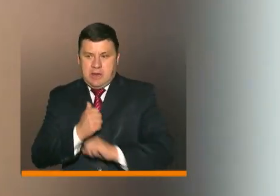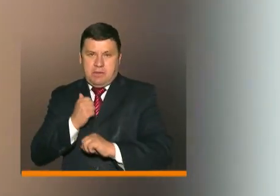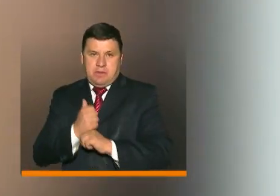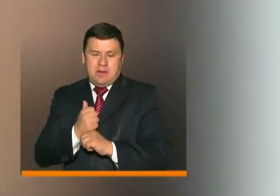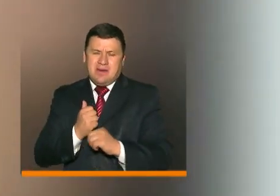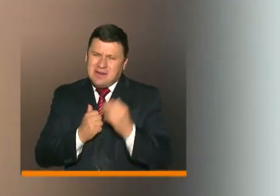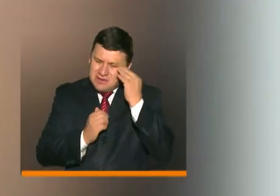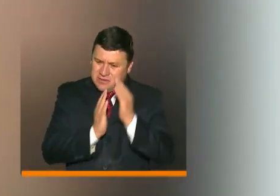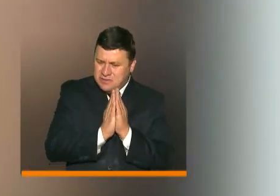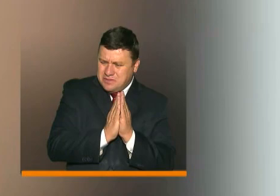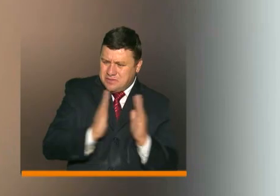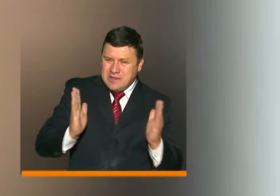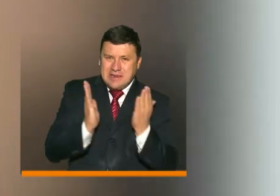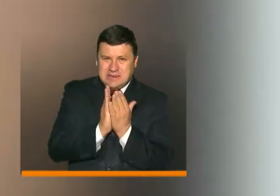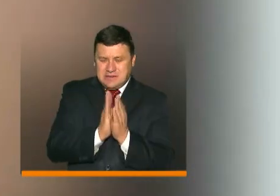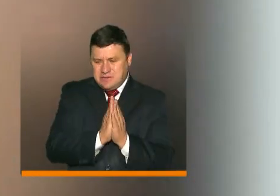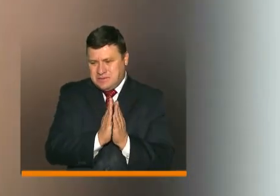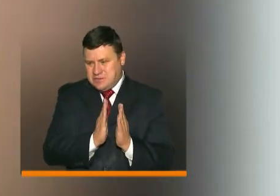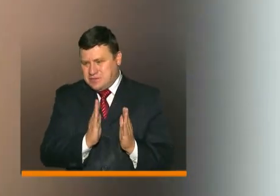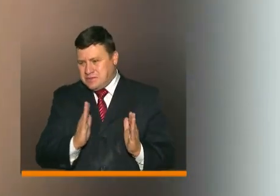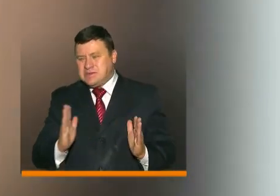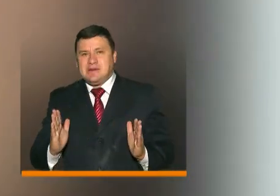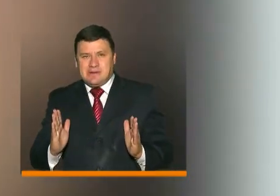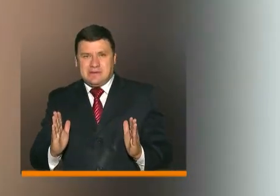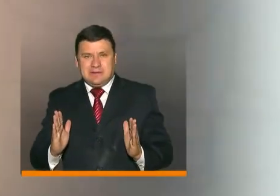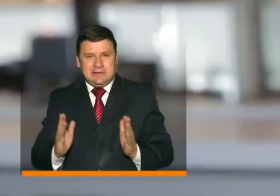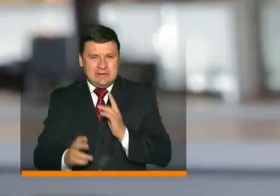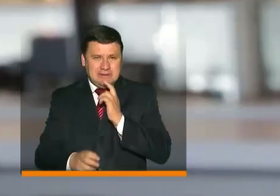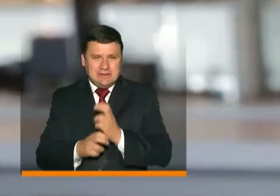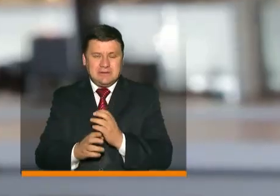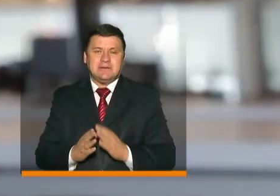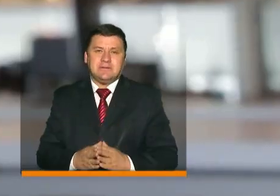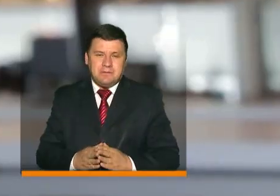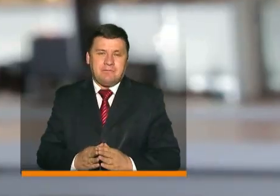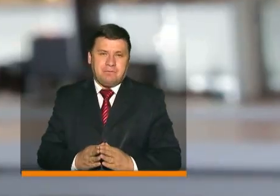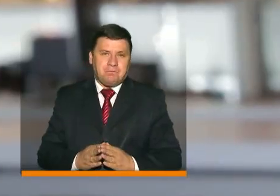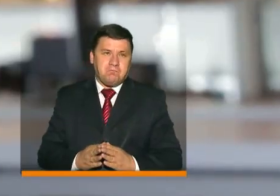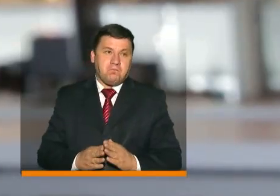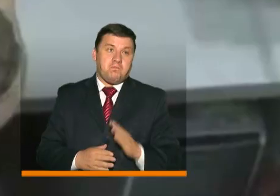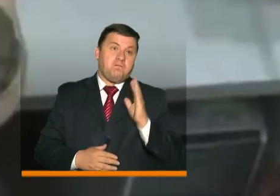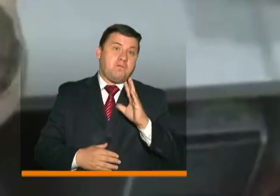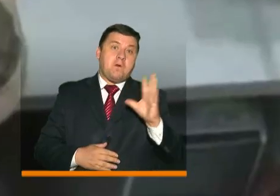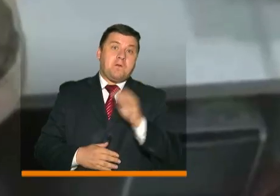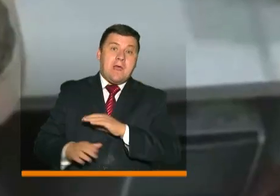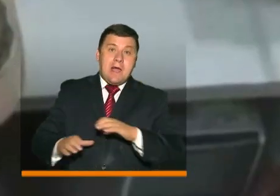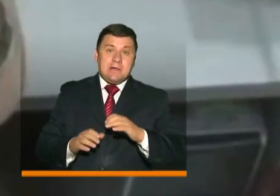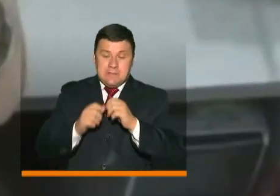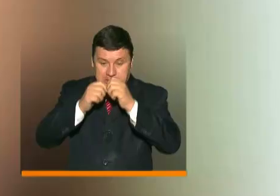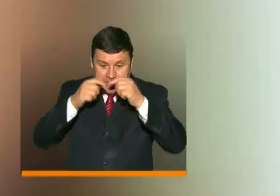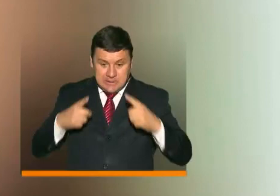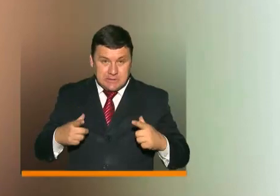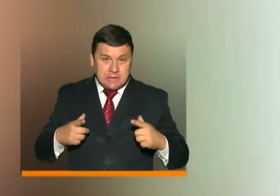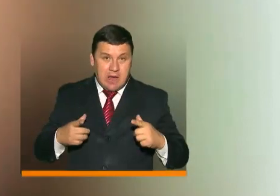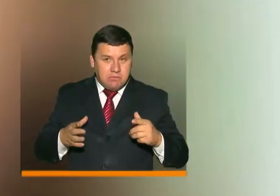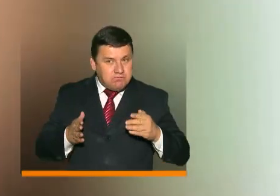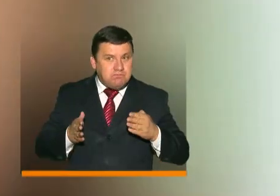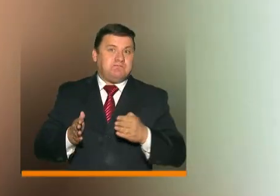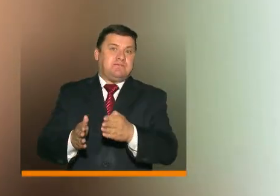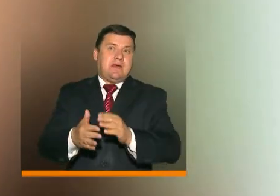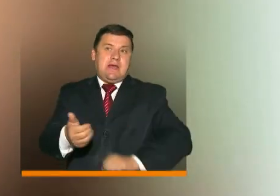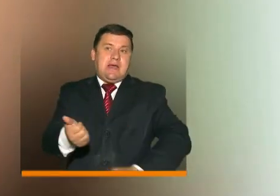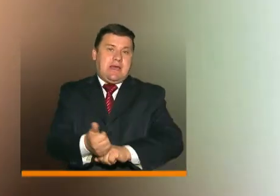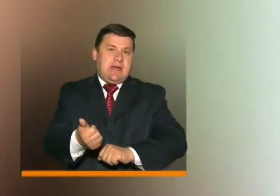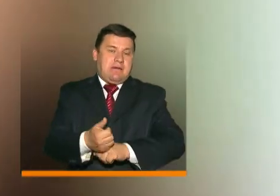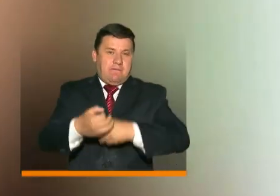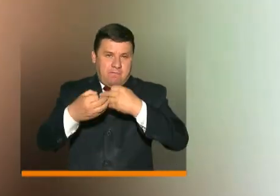durante la época de estudios y en esta época tan difícil. Considero que todas las acciones del Estado que estén encaminadas a apoyar